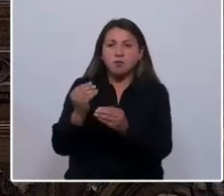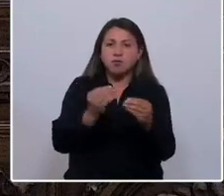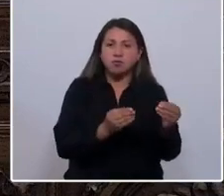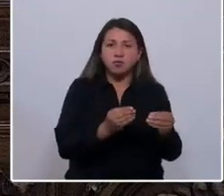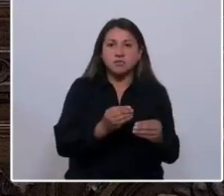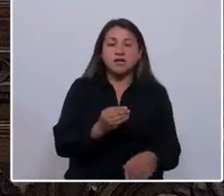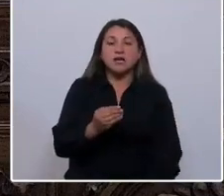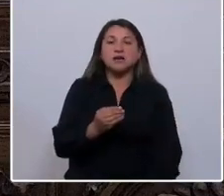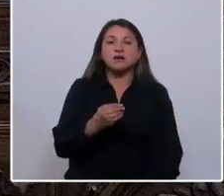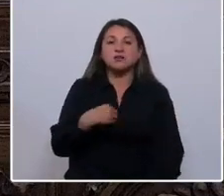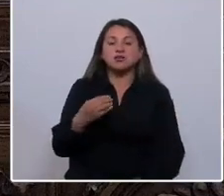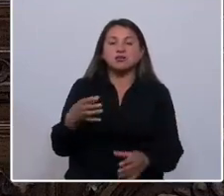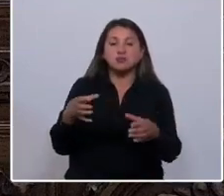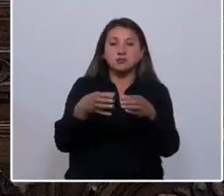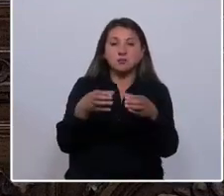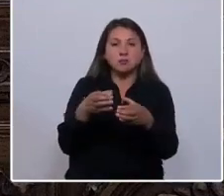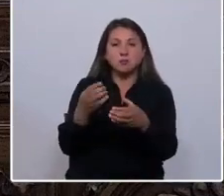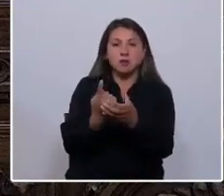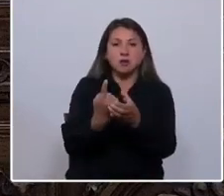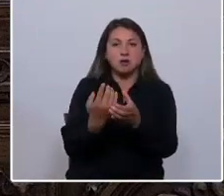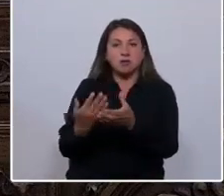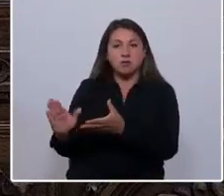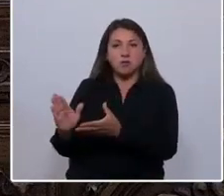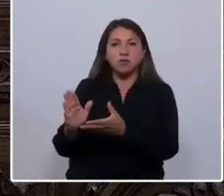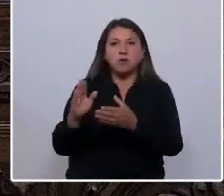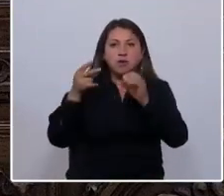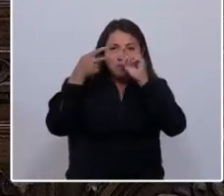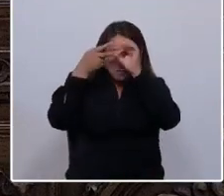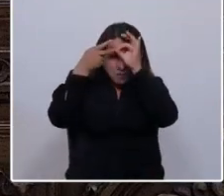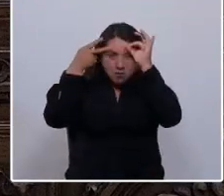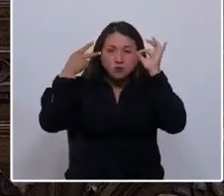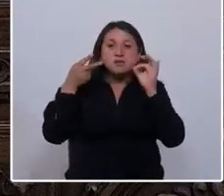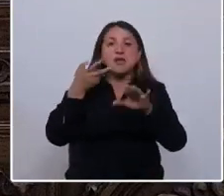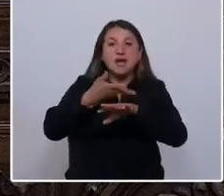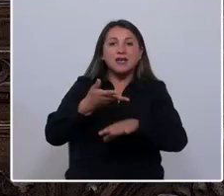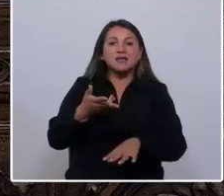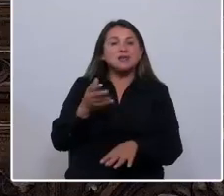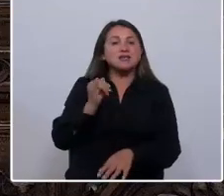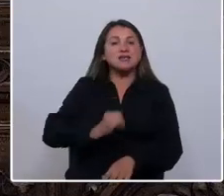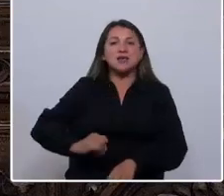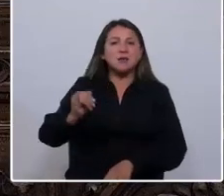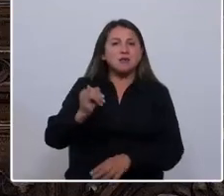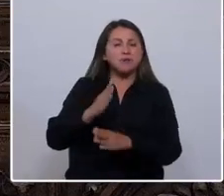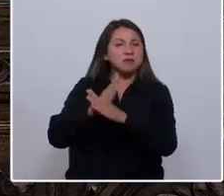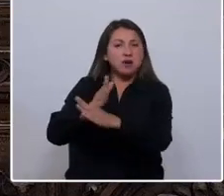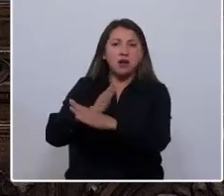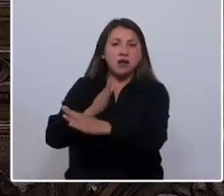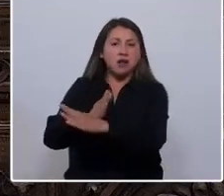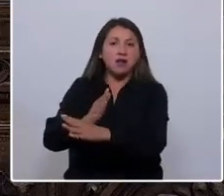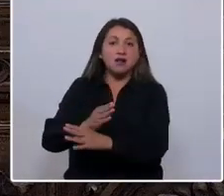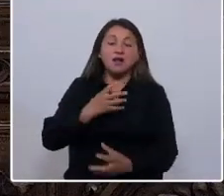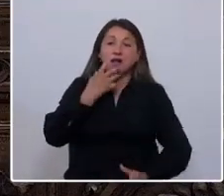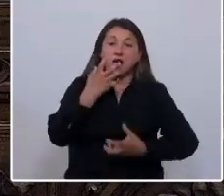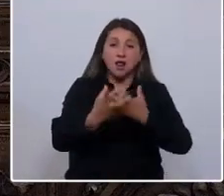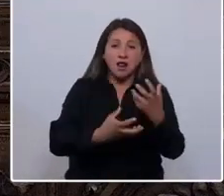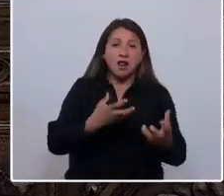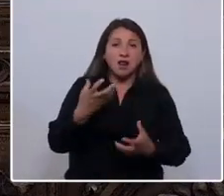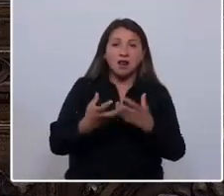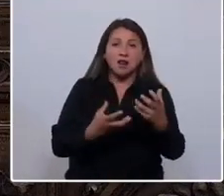despojo colonizador, mapuche de la diáspora, existencia negada y vapuleada que hoy se alza en un grito de